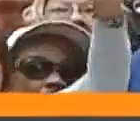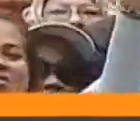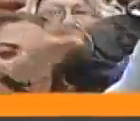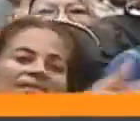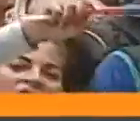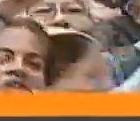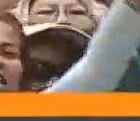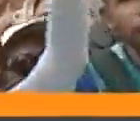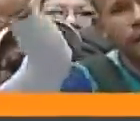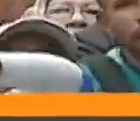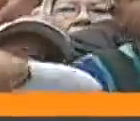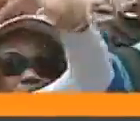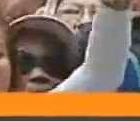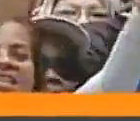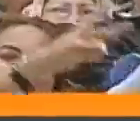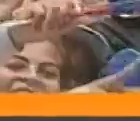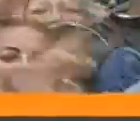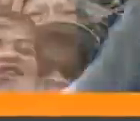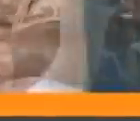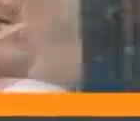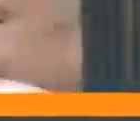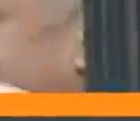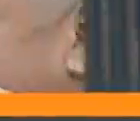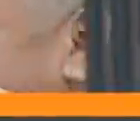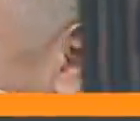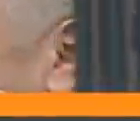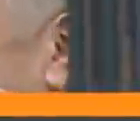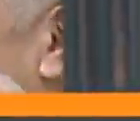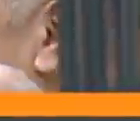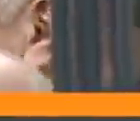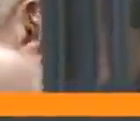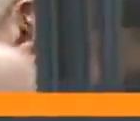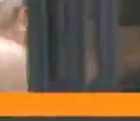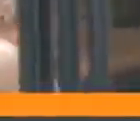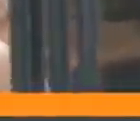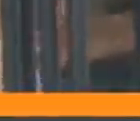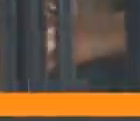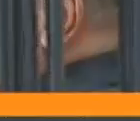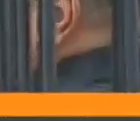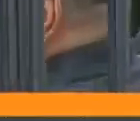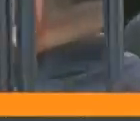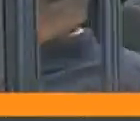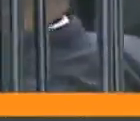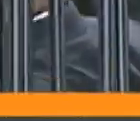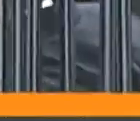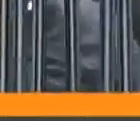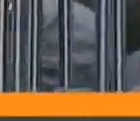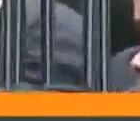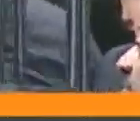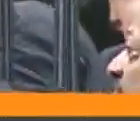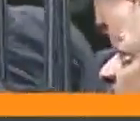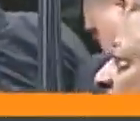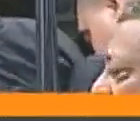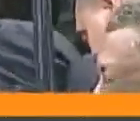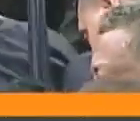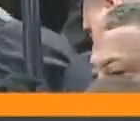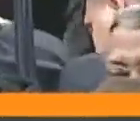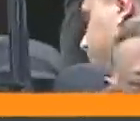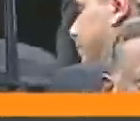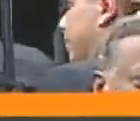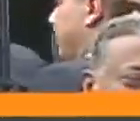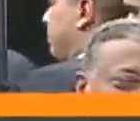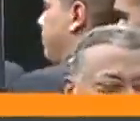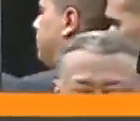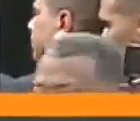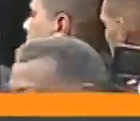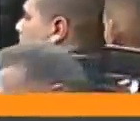que con alegría, que con emoción, que con ímpetu resaltaba el pasado domingo su compromiso con Venezuela, con la